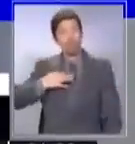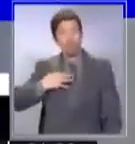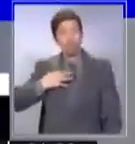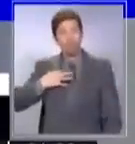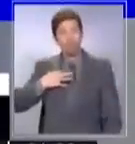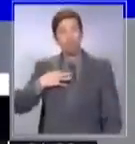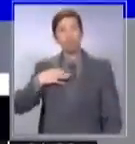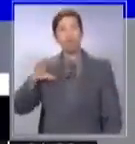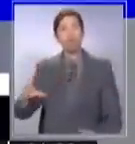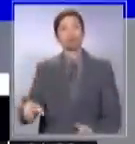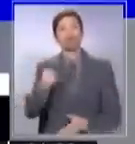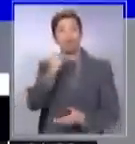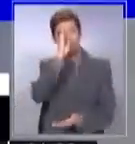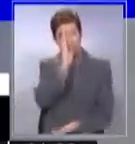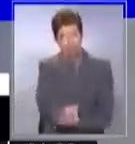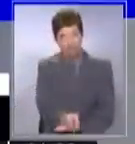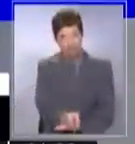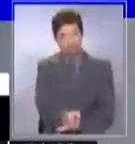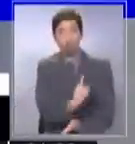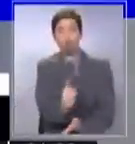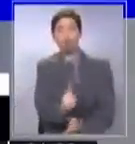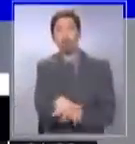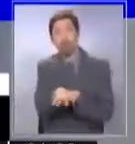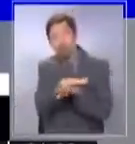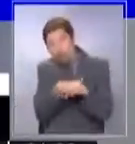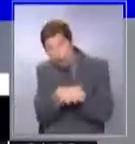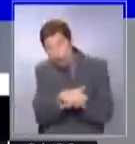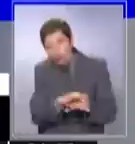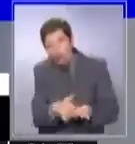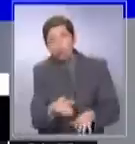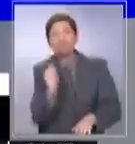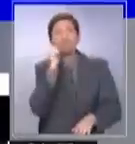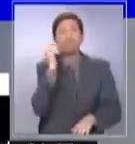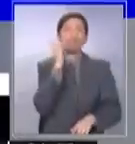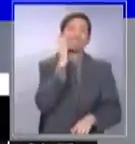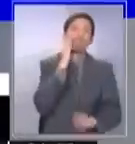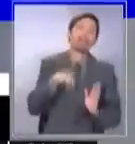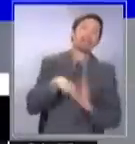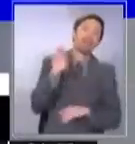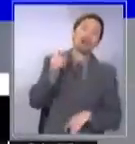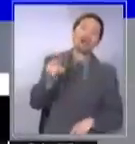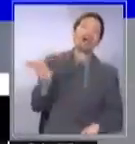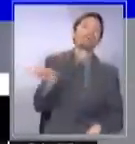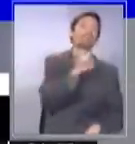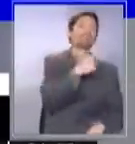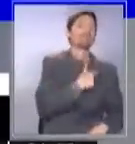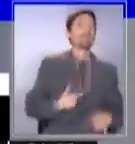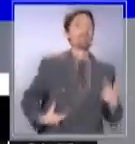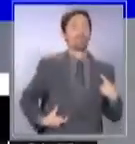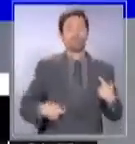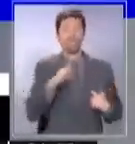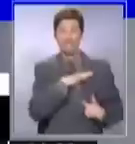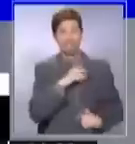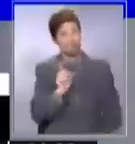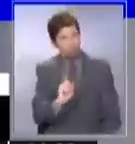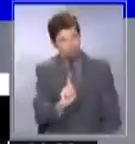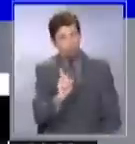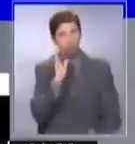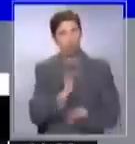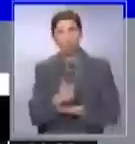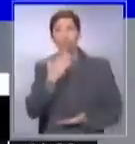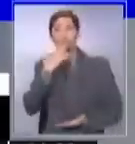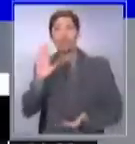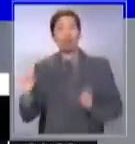acá nadie viene a convencer a nadie porque sí no es el más simpático el que tiene que gobernar Chile sino que tiene que ser el más eficiente pero en un